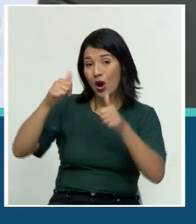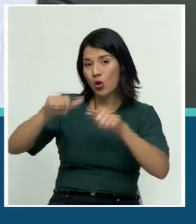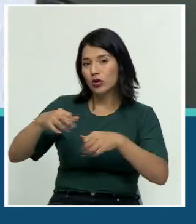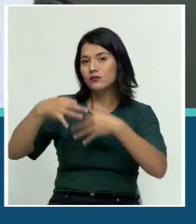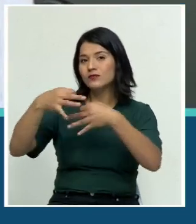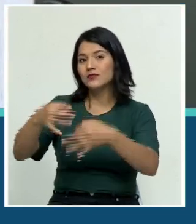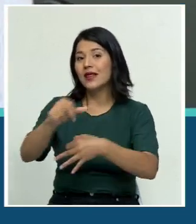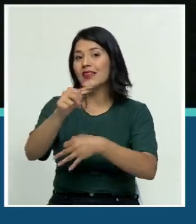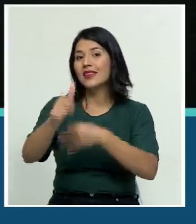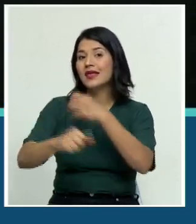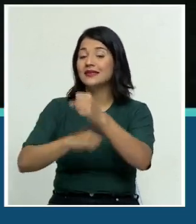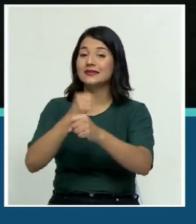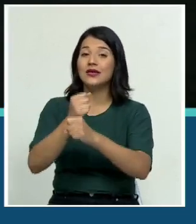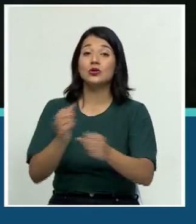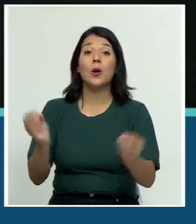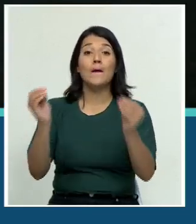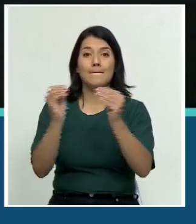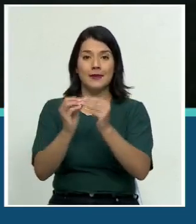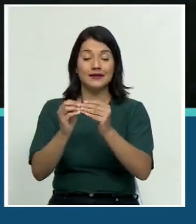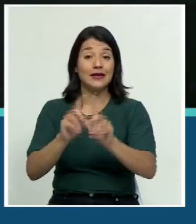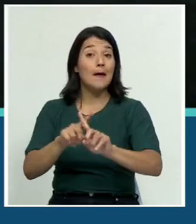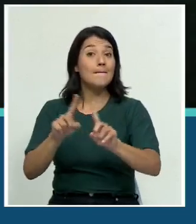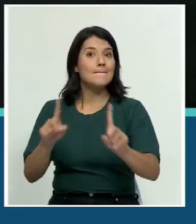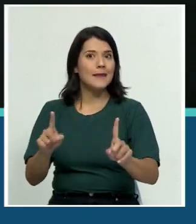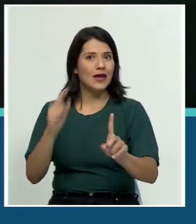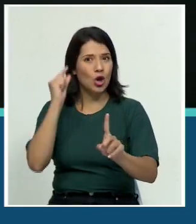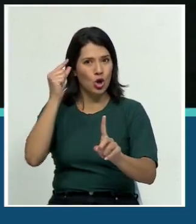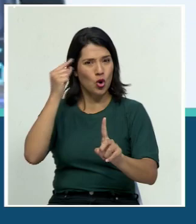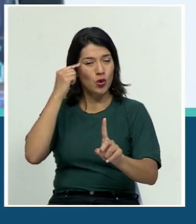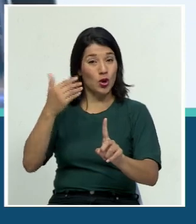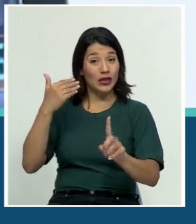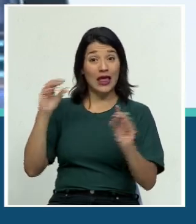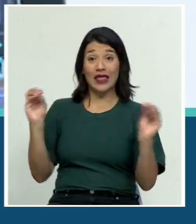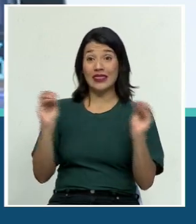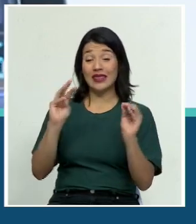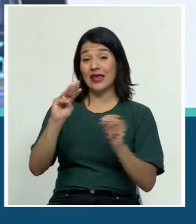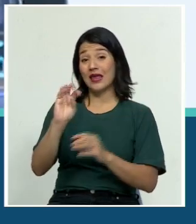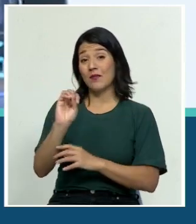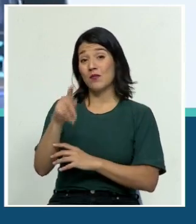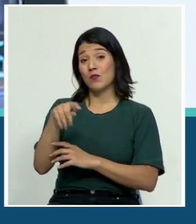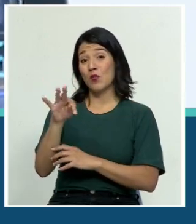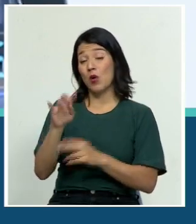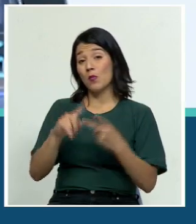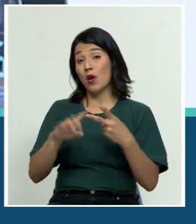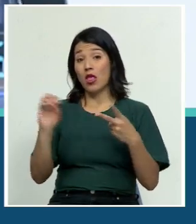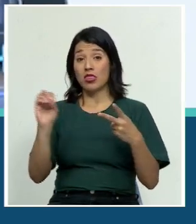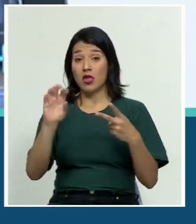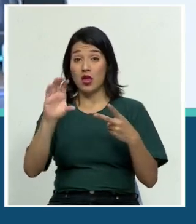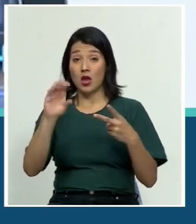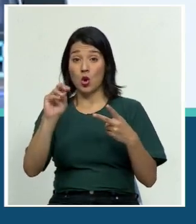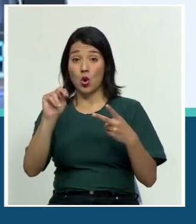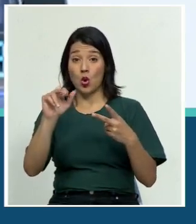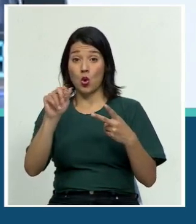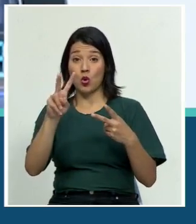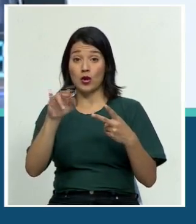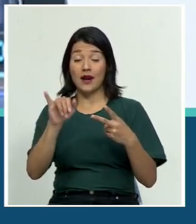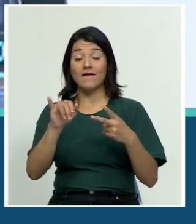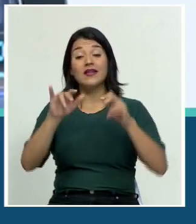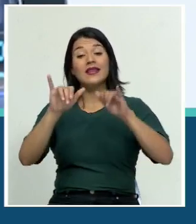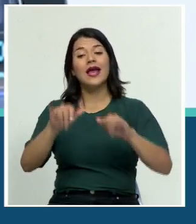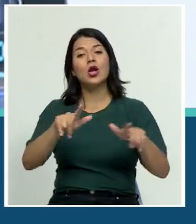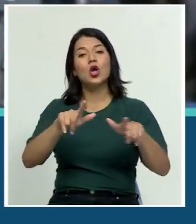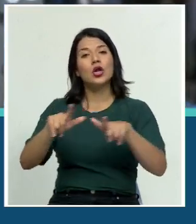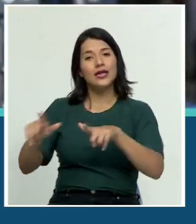más. Sin embargo, en la administración pasada ni el MOP ni el CONAVI dejaron lista la licitación para que una empresa asumiera la